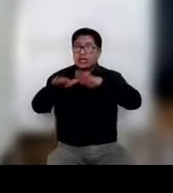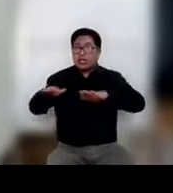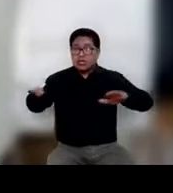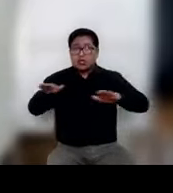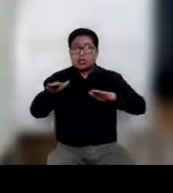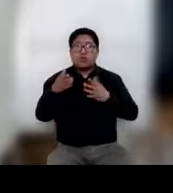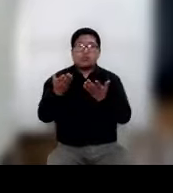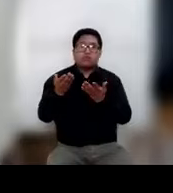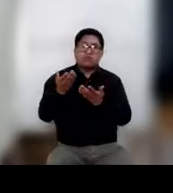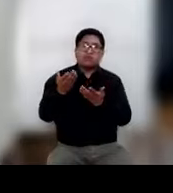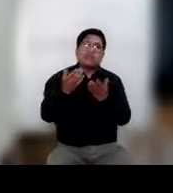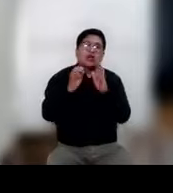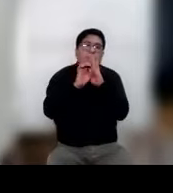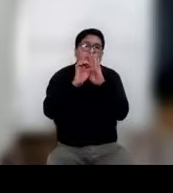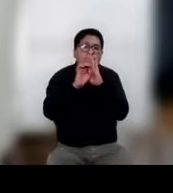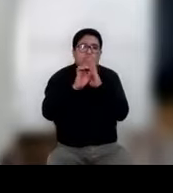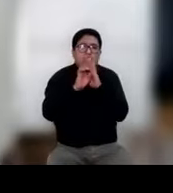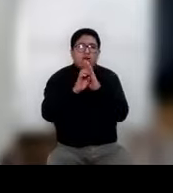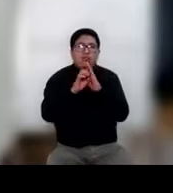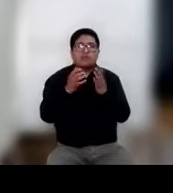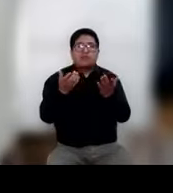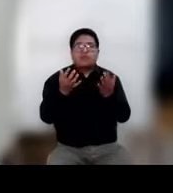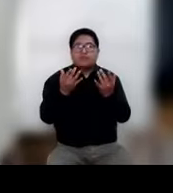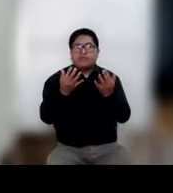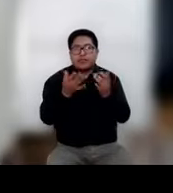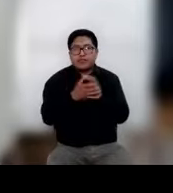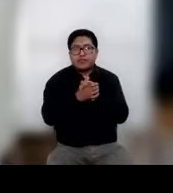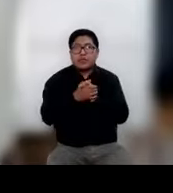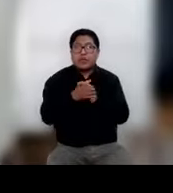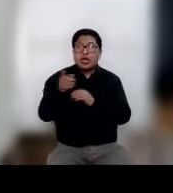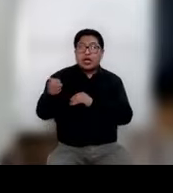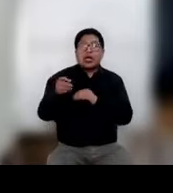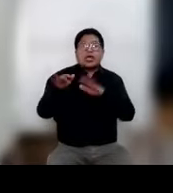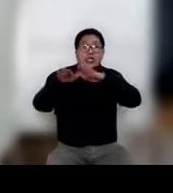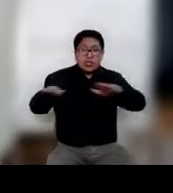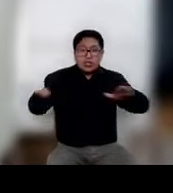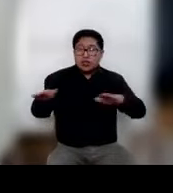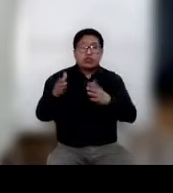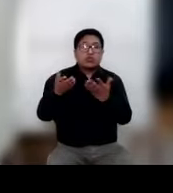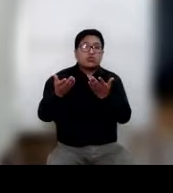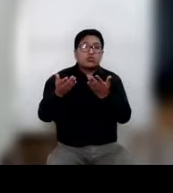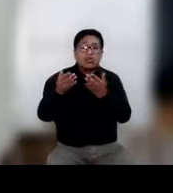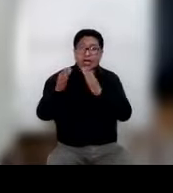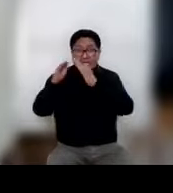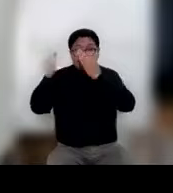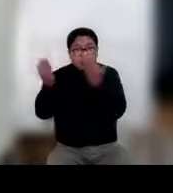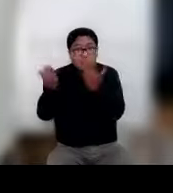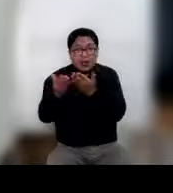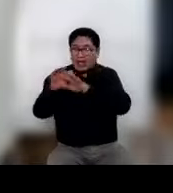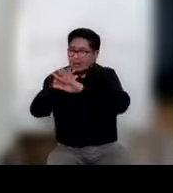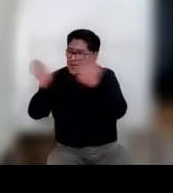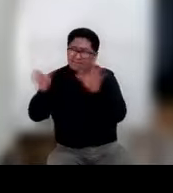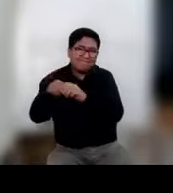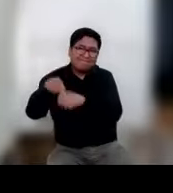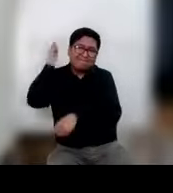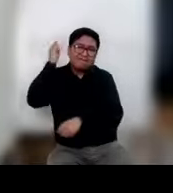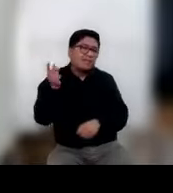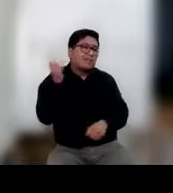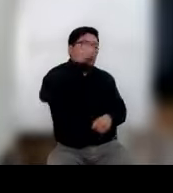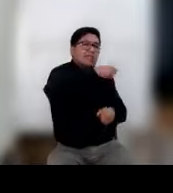miremos también dejado de estudiar y había necesidad de que se inserten dos era una política